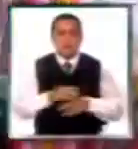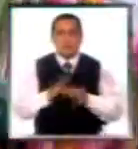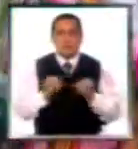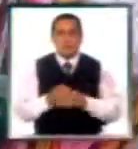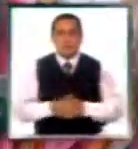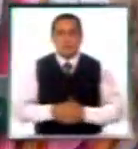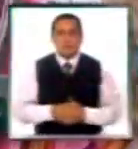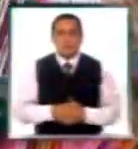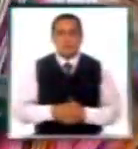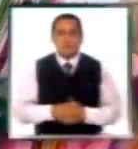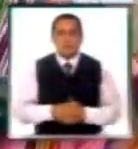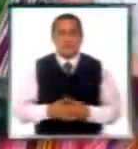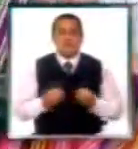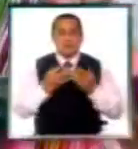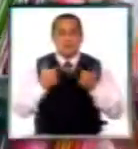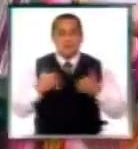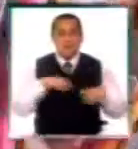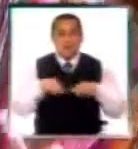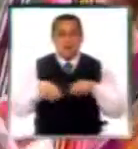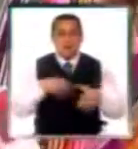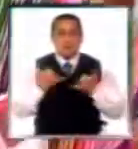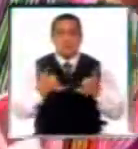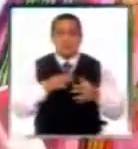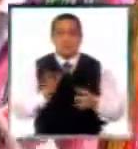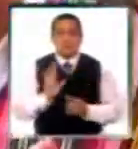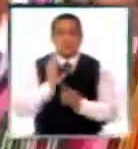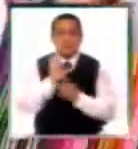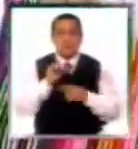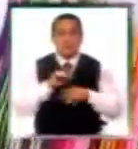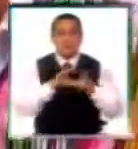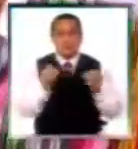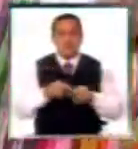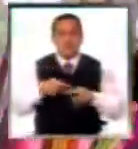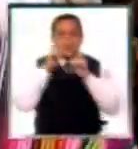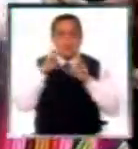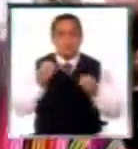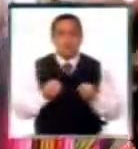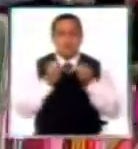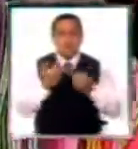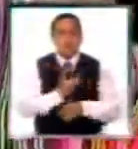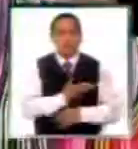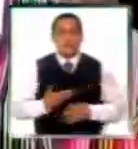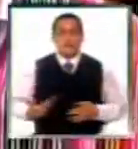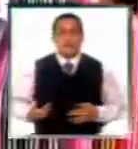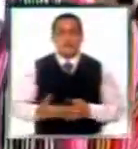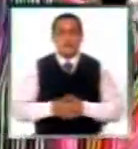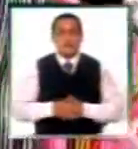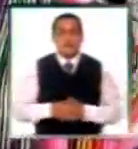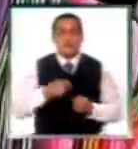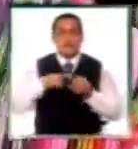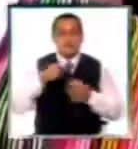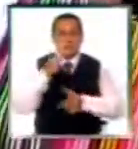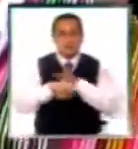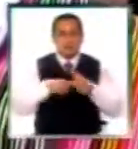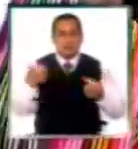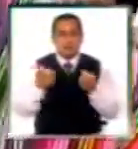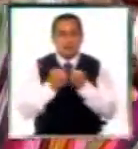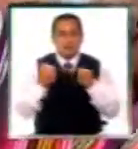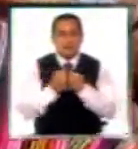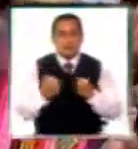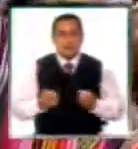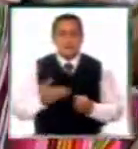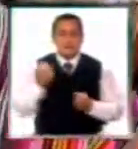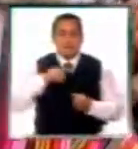ellas. Bueno, lo que estamos haciendo es mostrar nuestro respeto como Estado a las víctimas de la violencia,